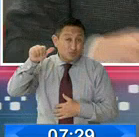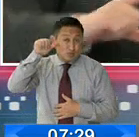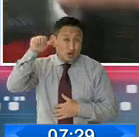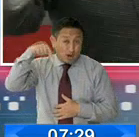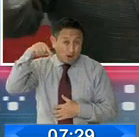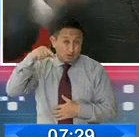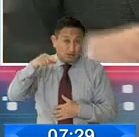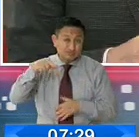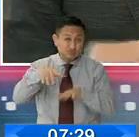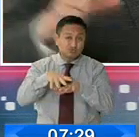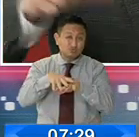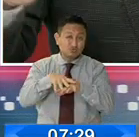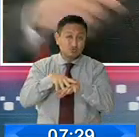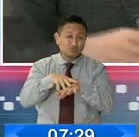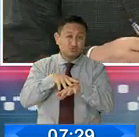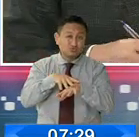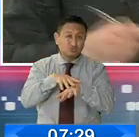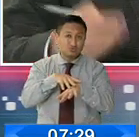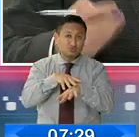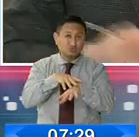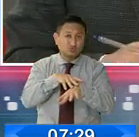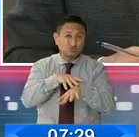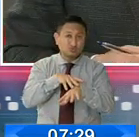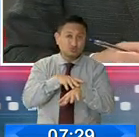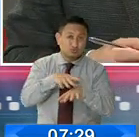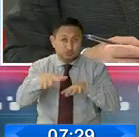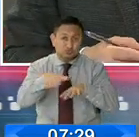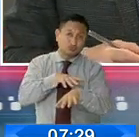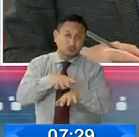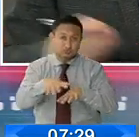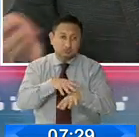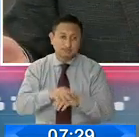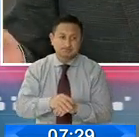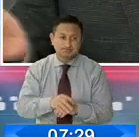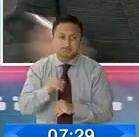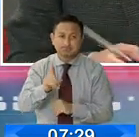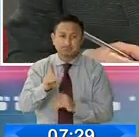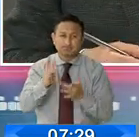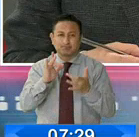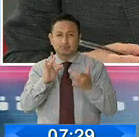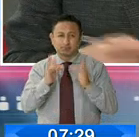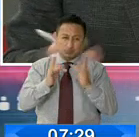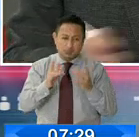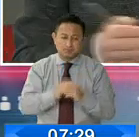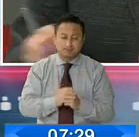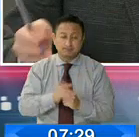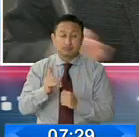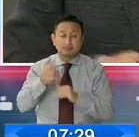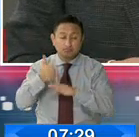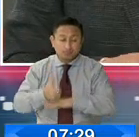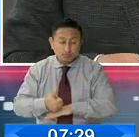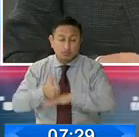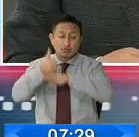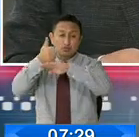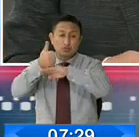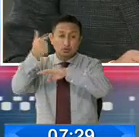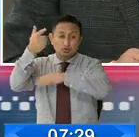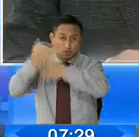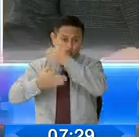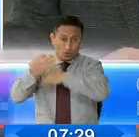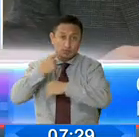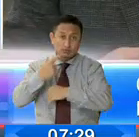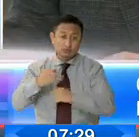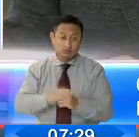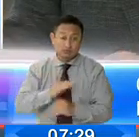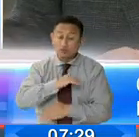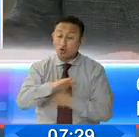Zoom, hace que se retrase por algún salto que se tiene. Yo le preguntaba y le decía, pero el Tribunal Electoral dice, el Tribunal Contencioso Electoral dice que